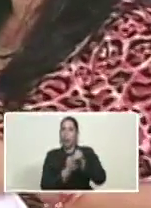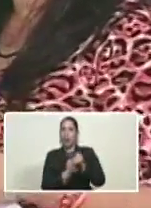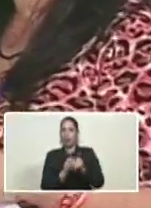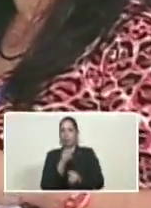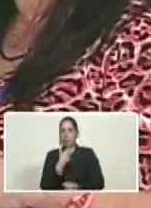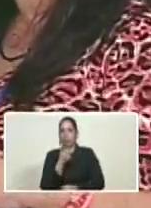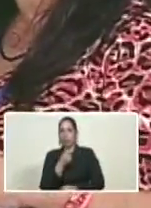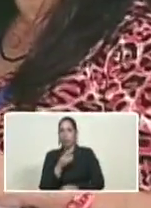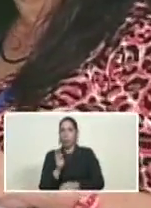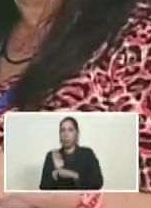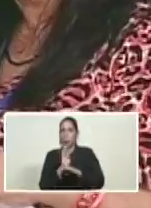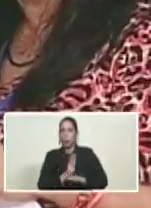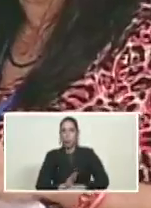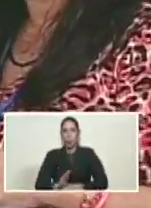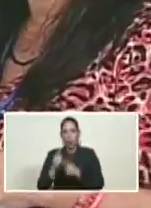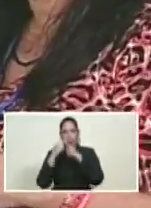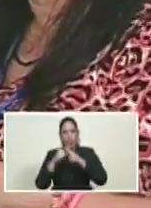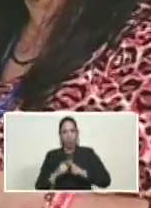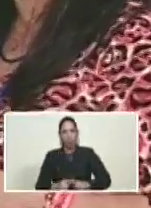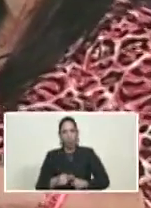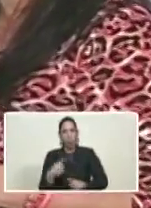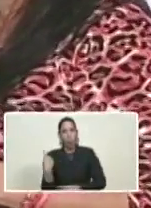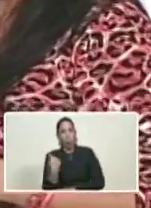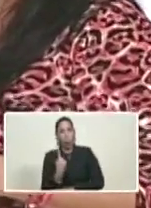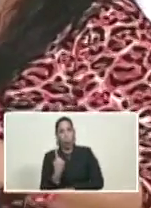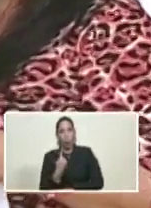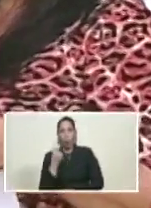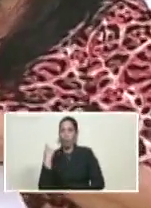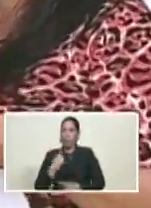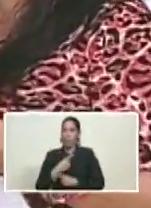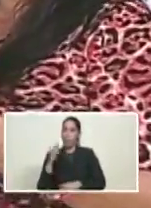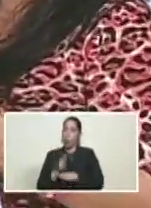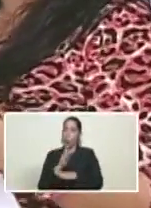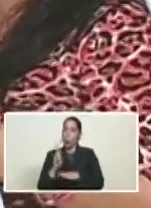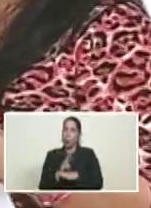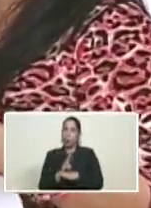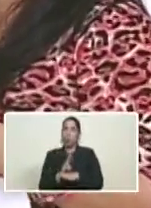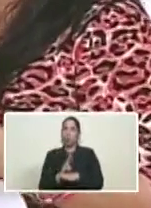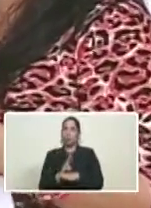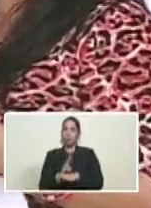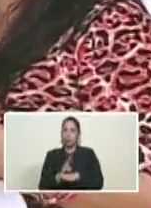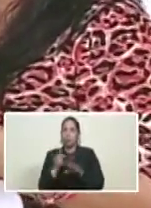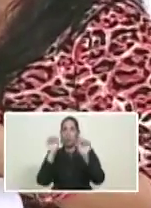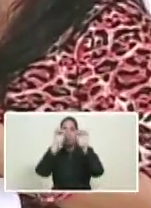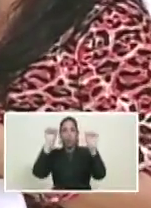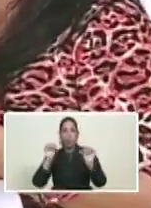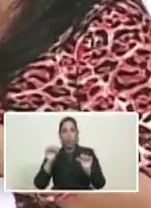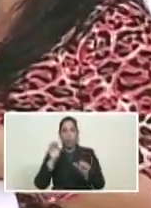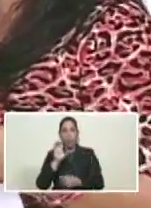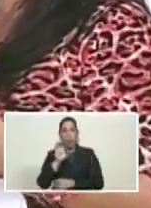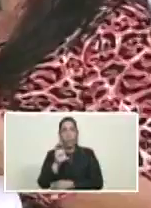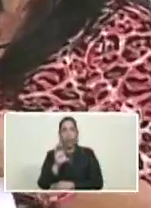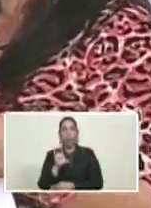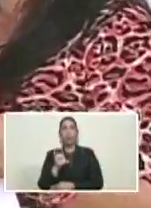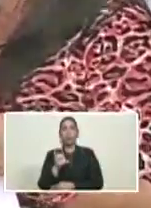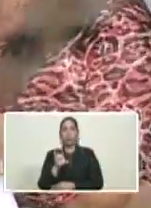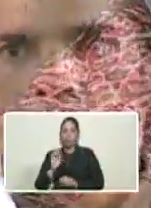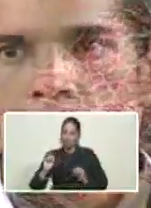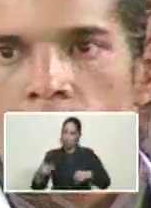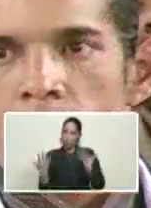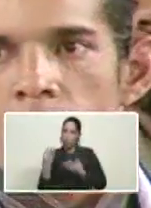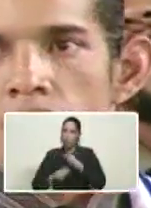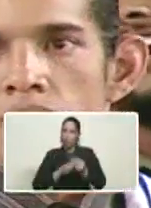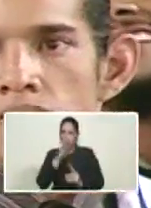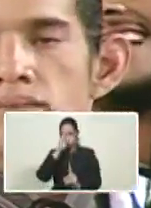sistema estadístico único. Debemos utilizar el sistema, el carnet de la patria para lograr esto. Por lo menos hacia